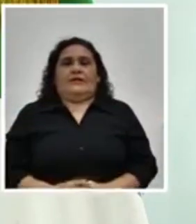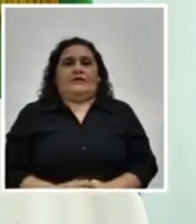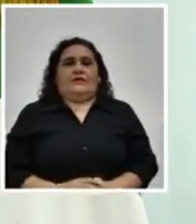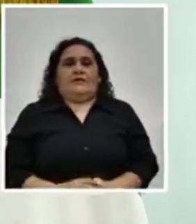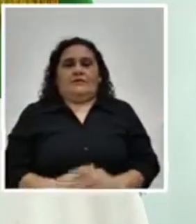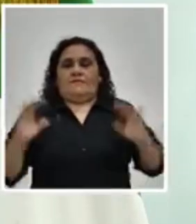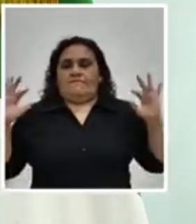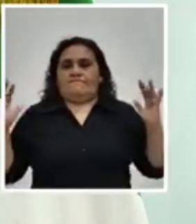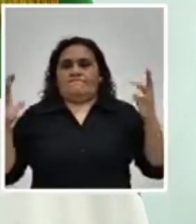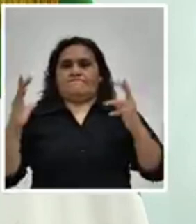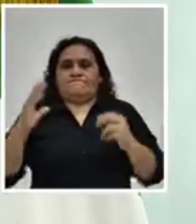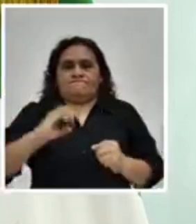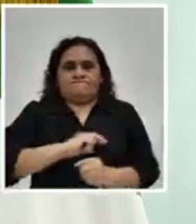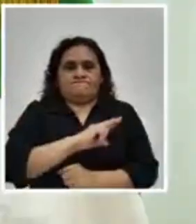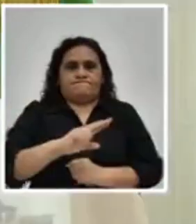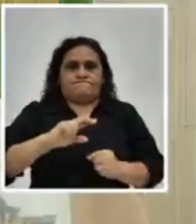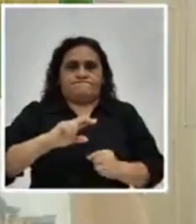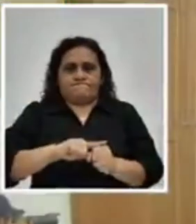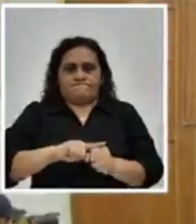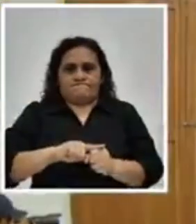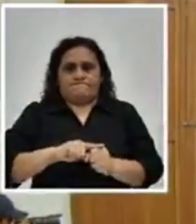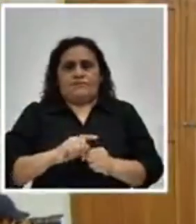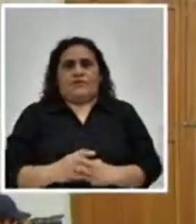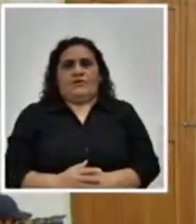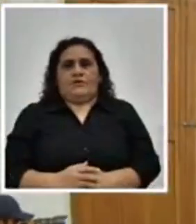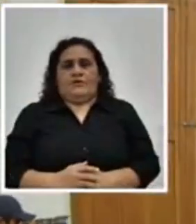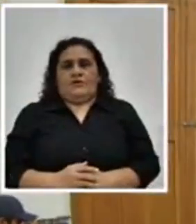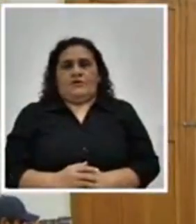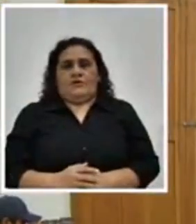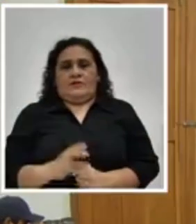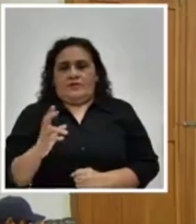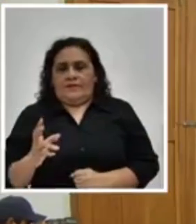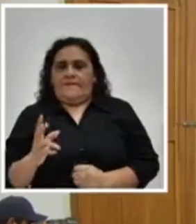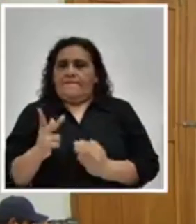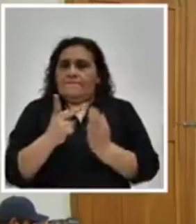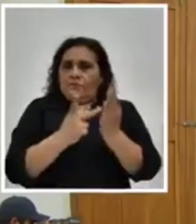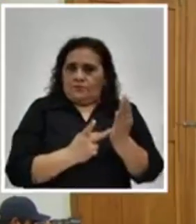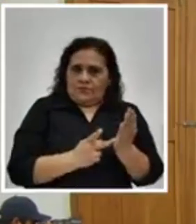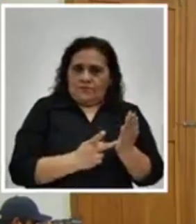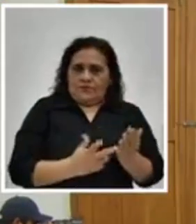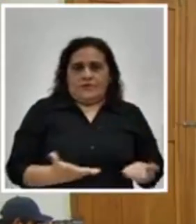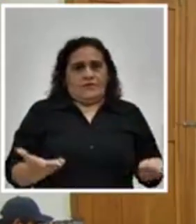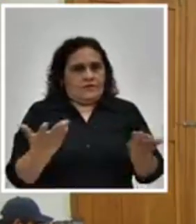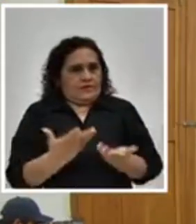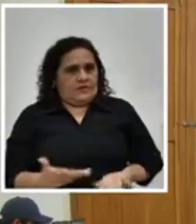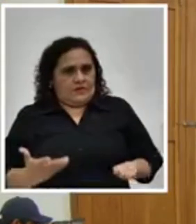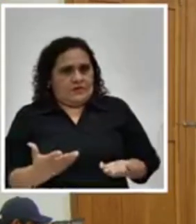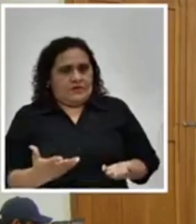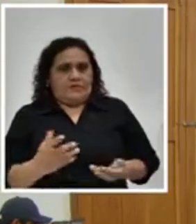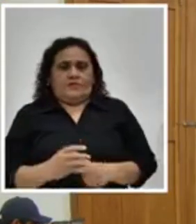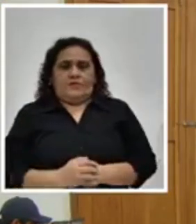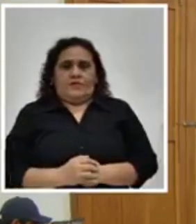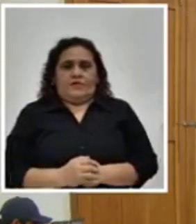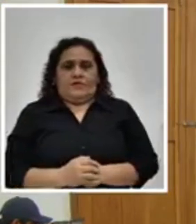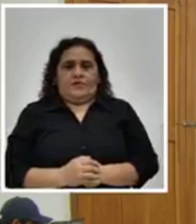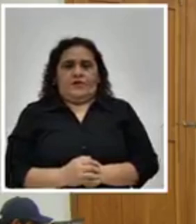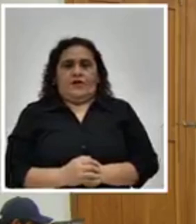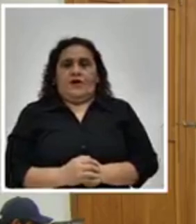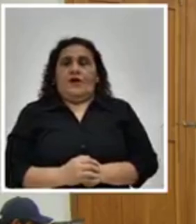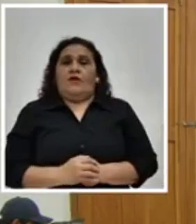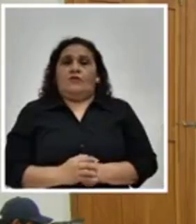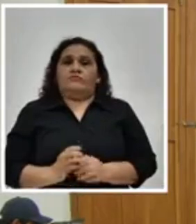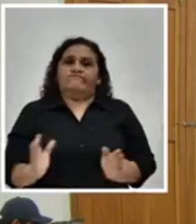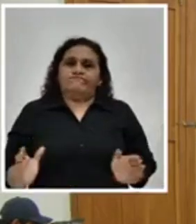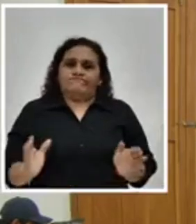medio ambiente. En lo que respecta a los programas y acciones en favor de los pequeños productores